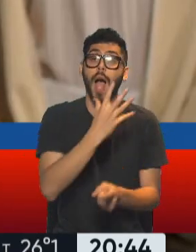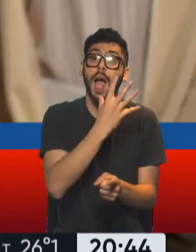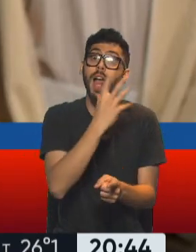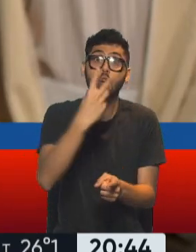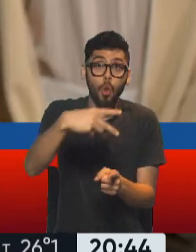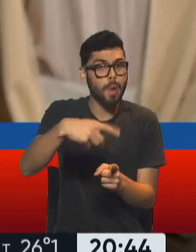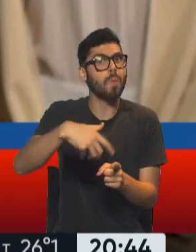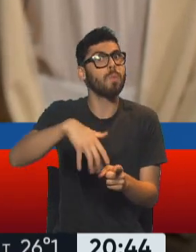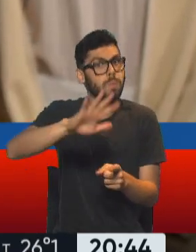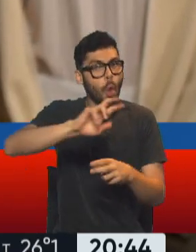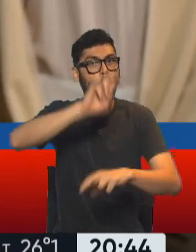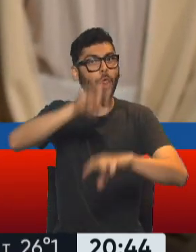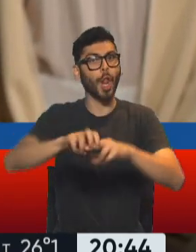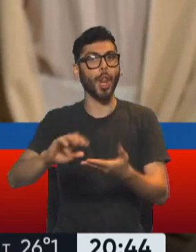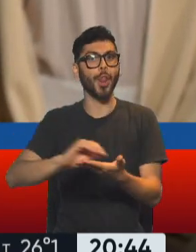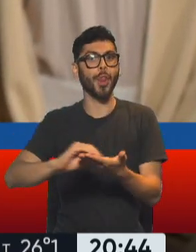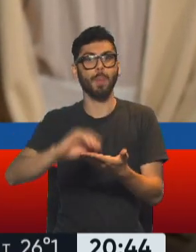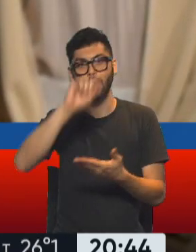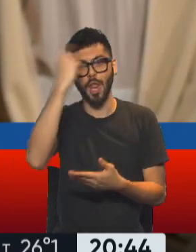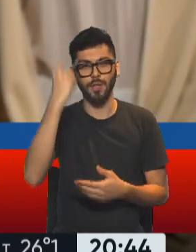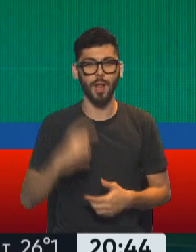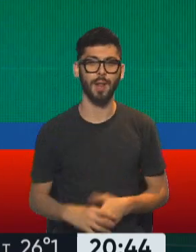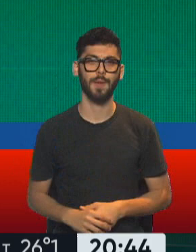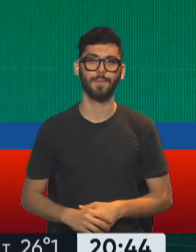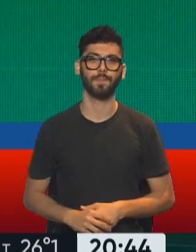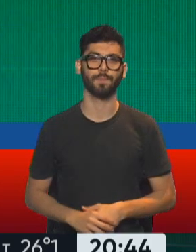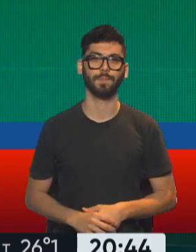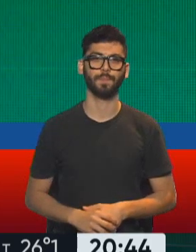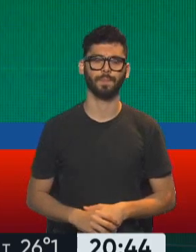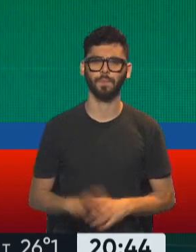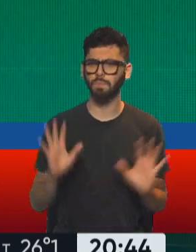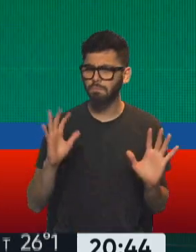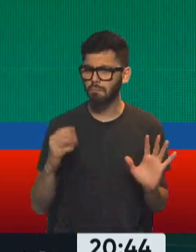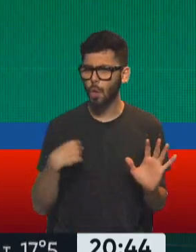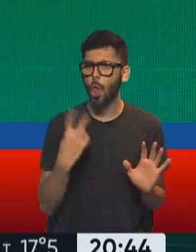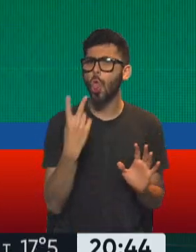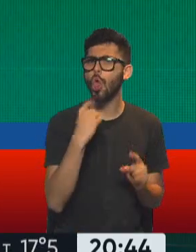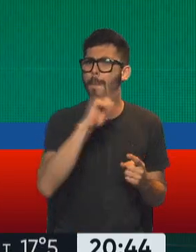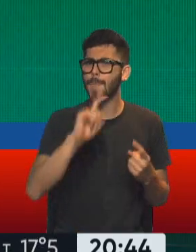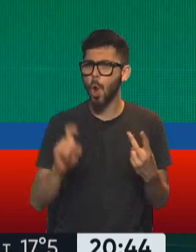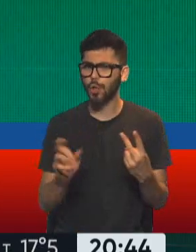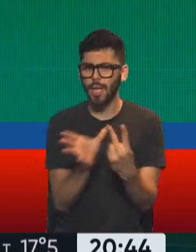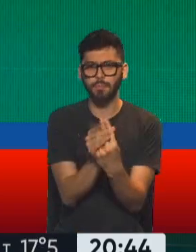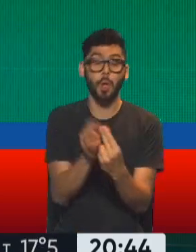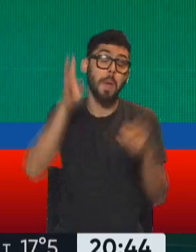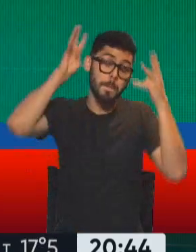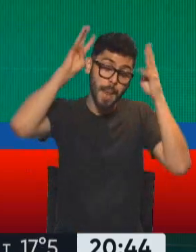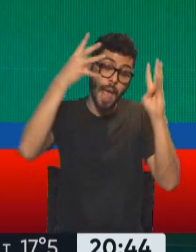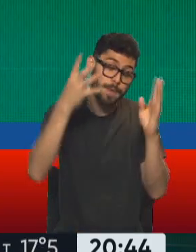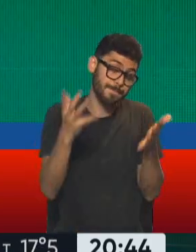convertirse en diputada nacional dos preguntas en unas porque en mi ley no es un párrafo aparte